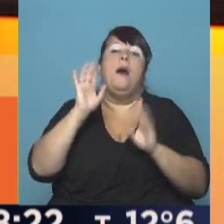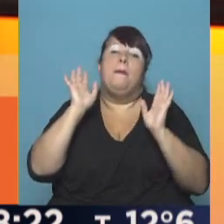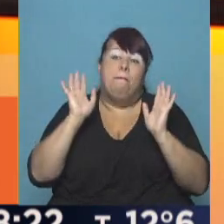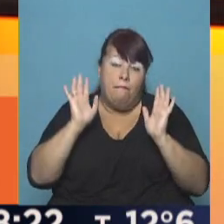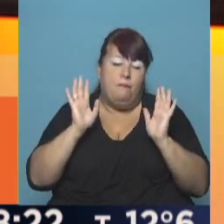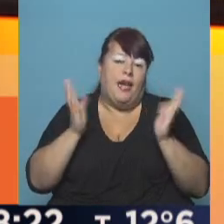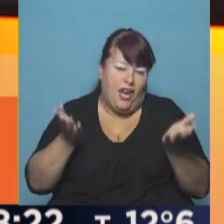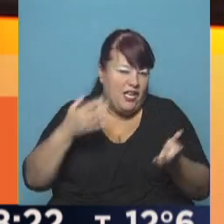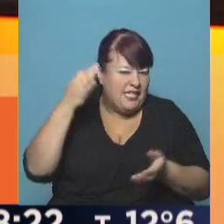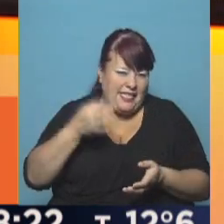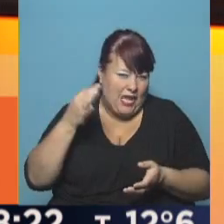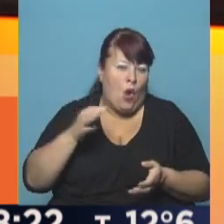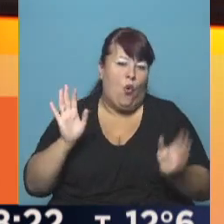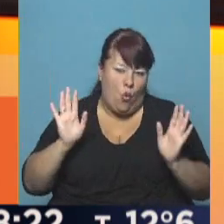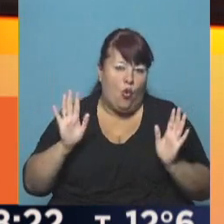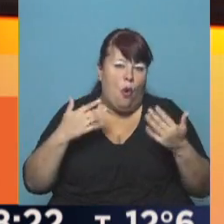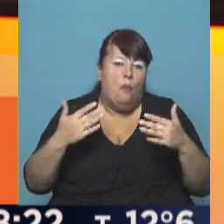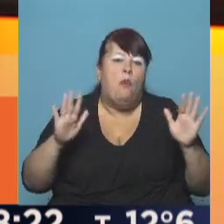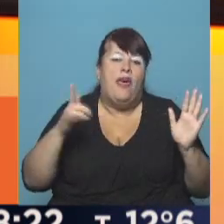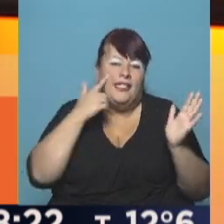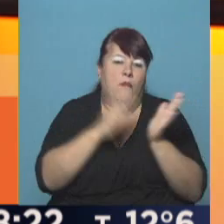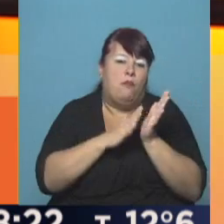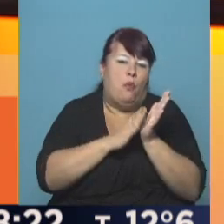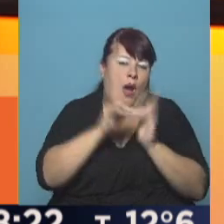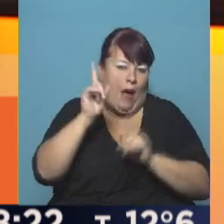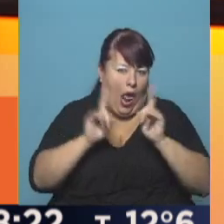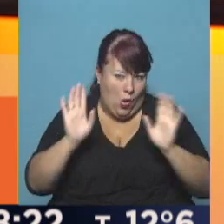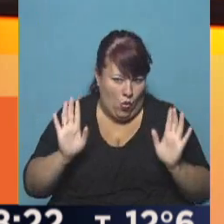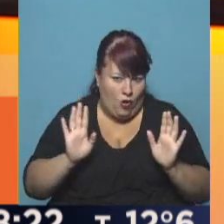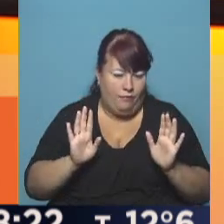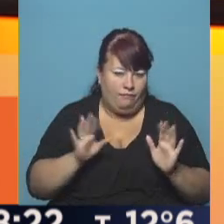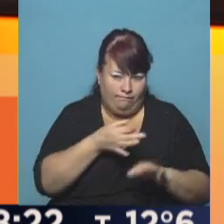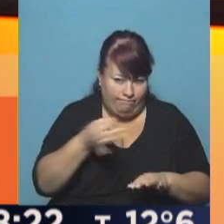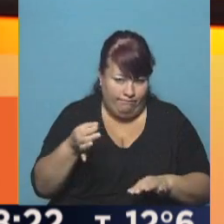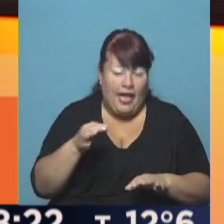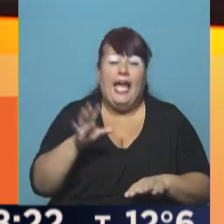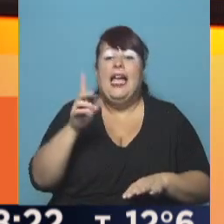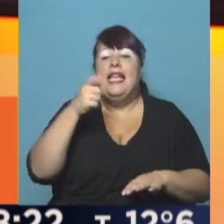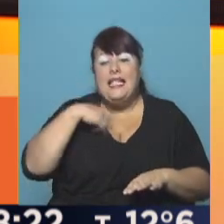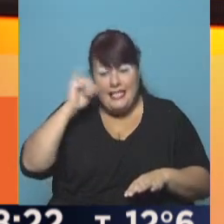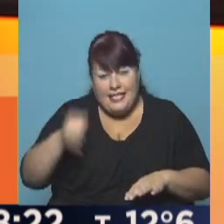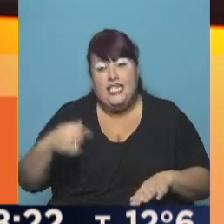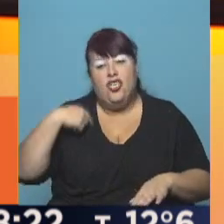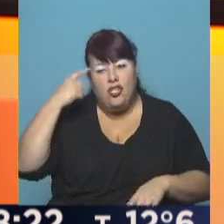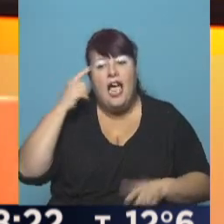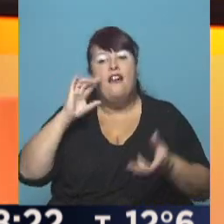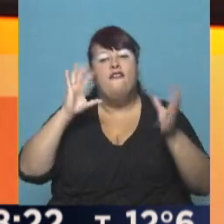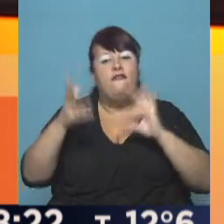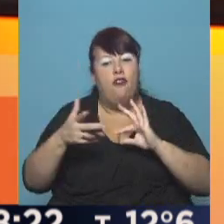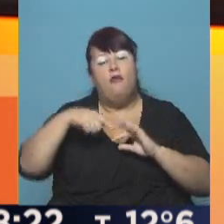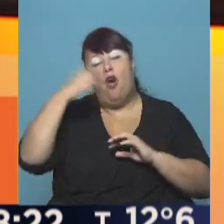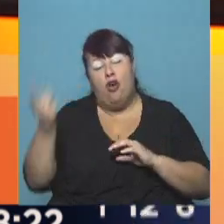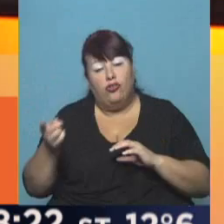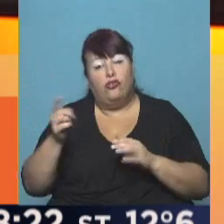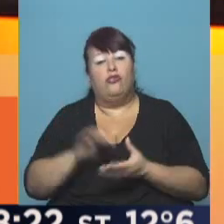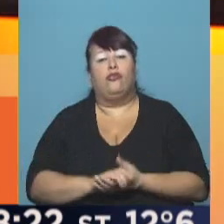aunque seguramente se pueda verificar en algunos casos. Sí creo que hay factores